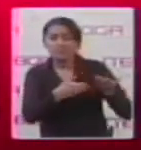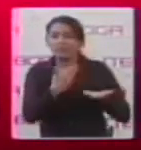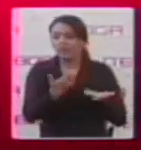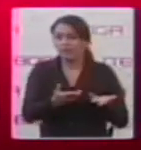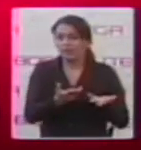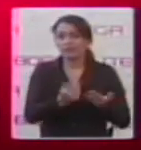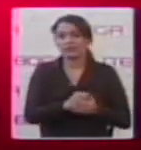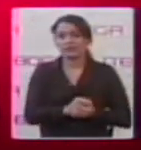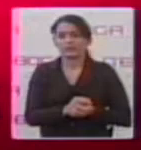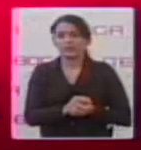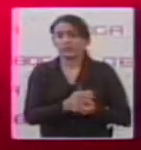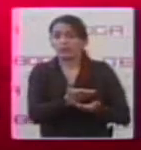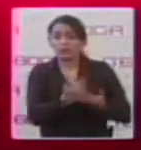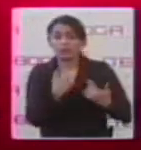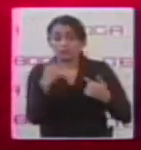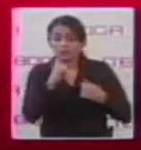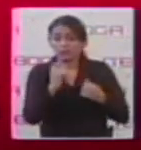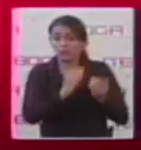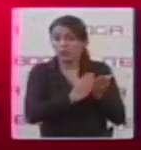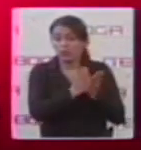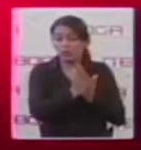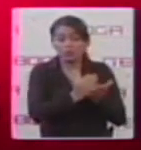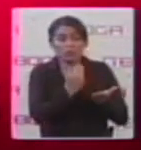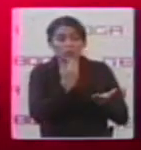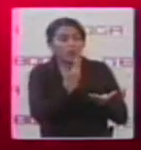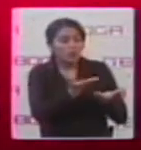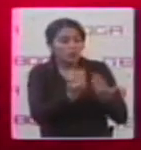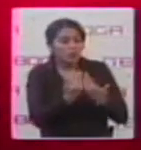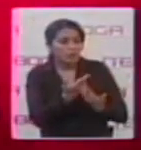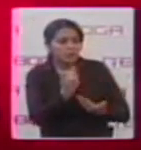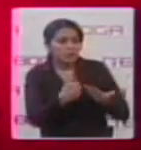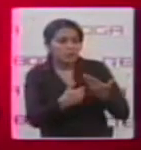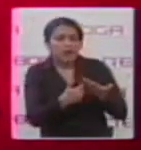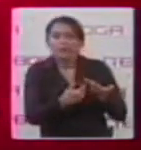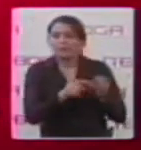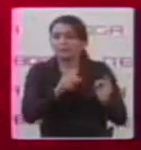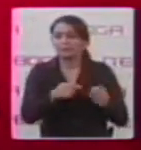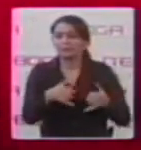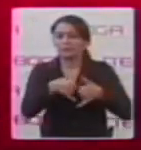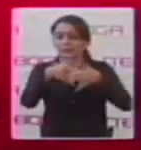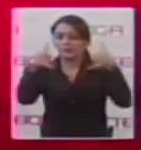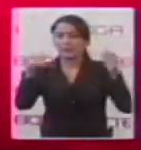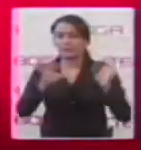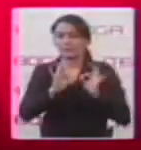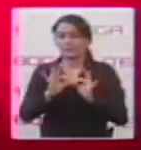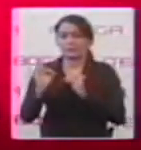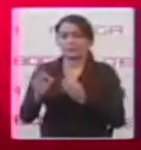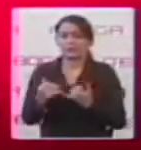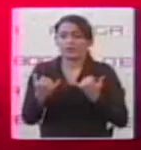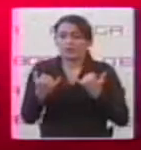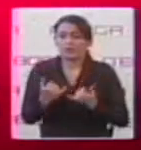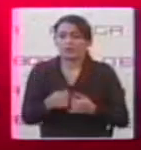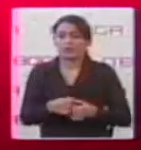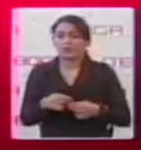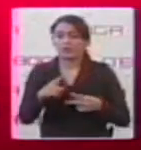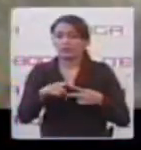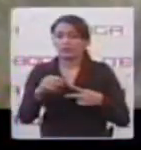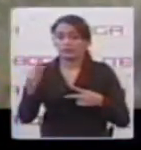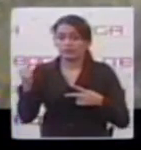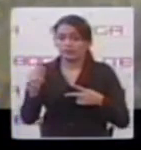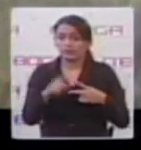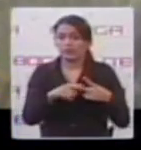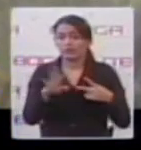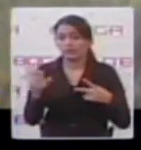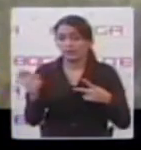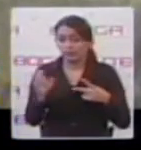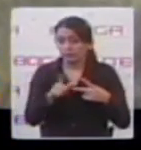levantando un servicio al cliente o una alta nueva. Por lo tanto, Cybercell y Telefónica están haciendo un buen approach